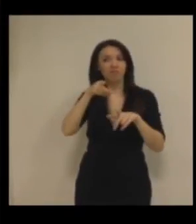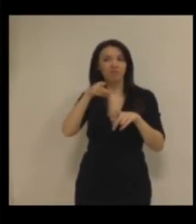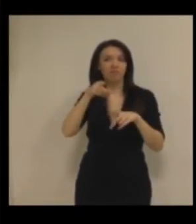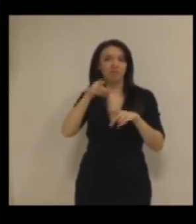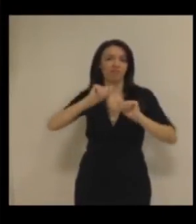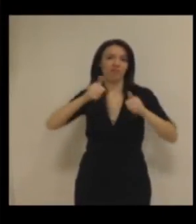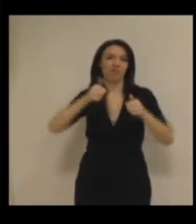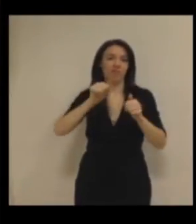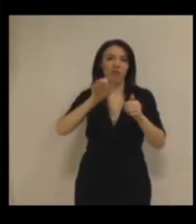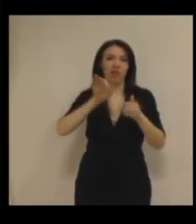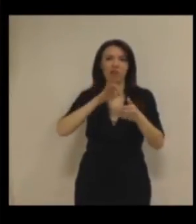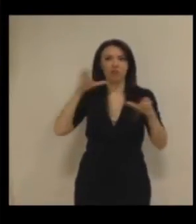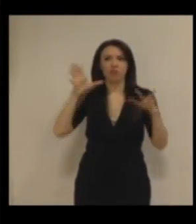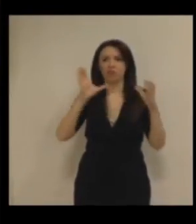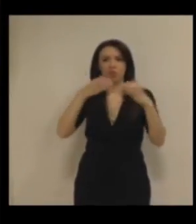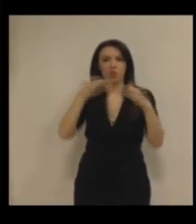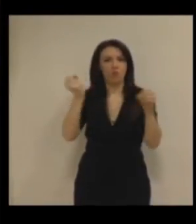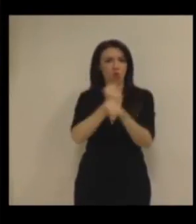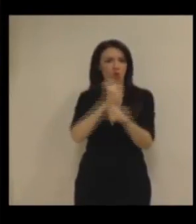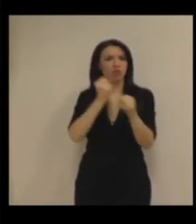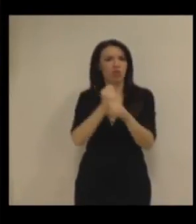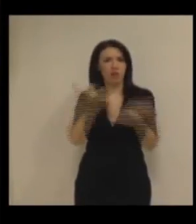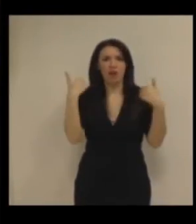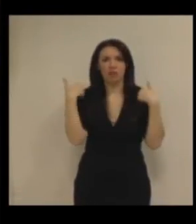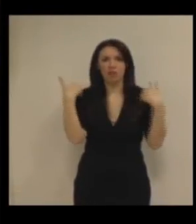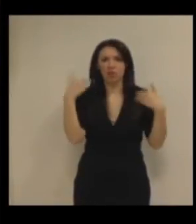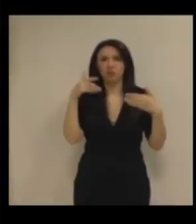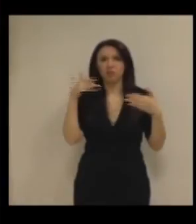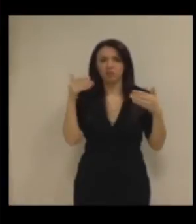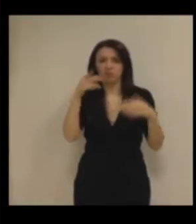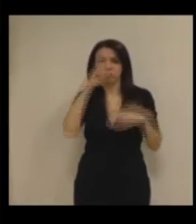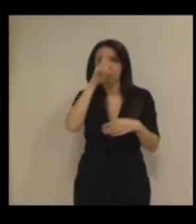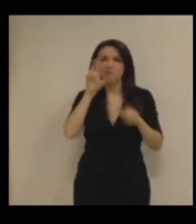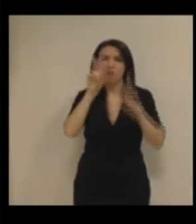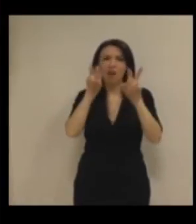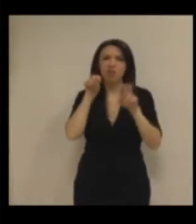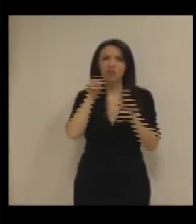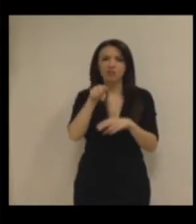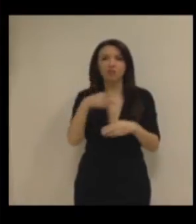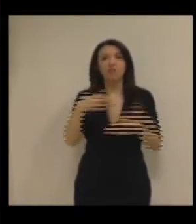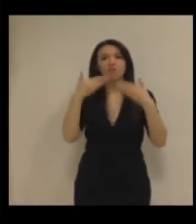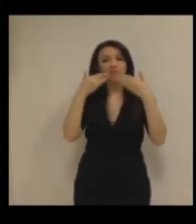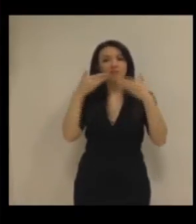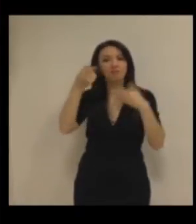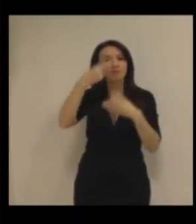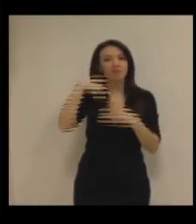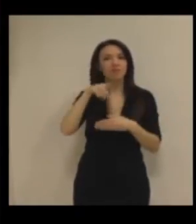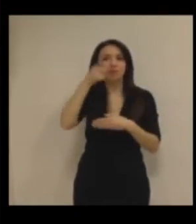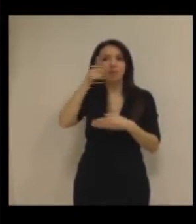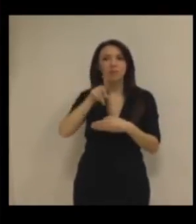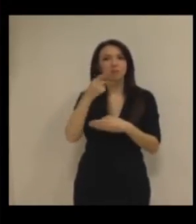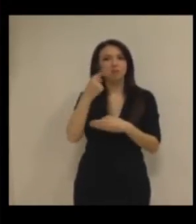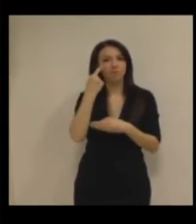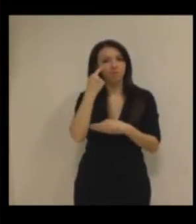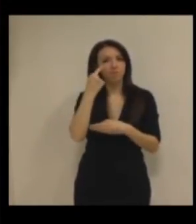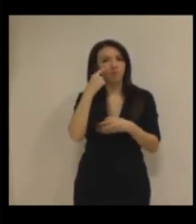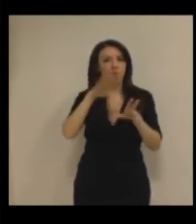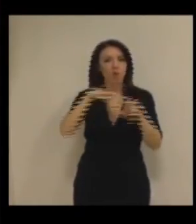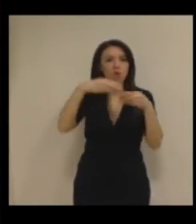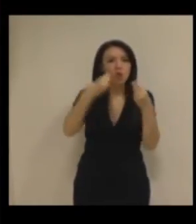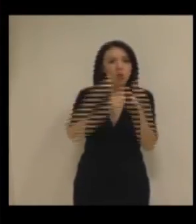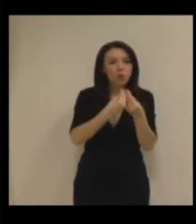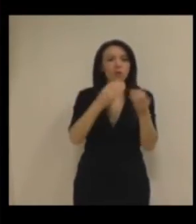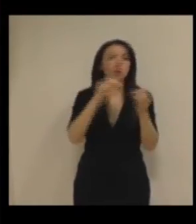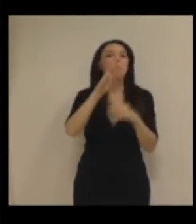servicio pues todo su grupo de trabajo que está preocupado por ello, ¿no? Y entonces pues con ellos pues también vimos pues que ciertos documentos,